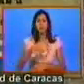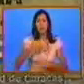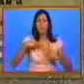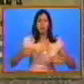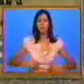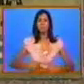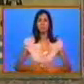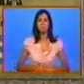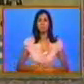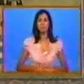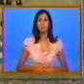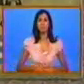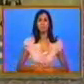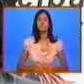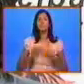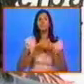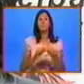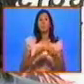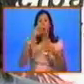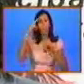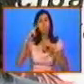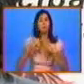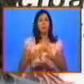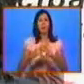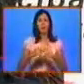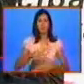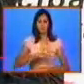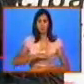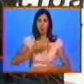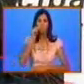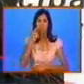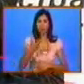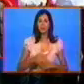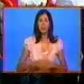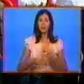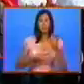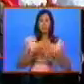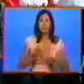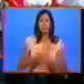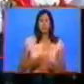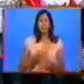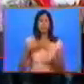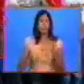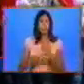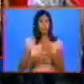humano. Durante el homenaje realizado a este insigne revolucionario se destacó la